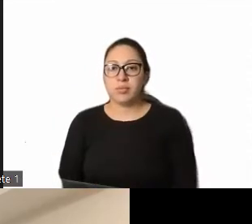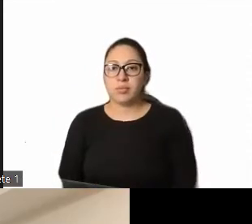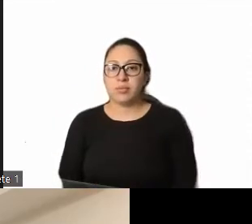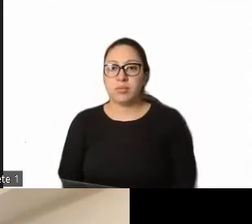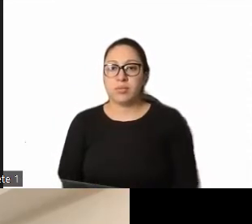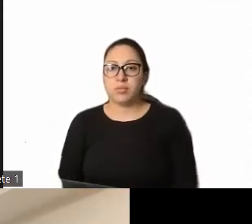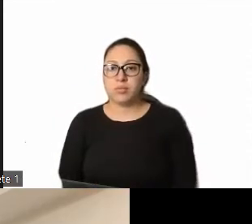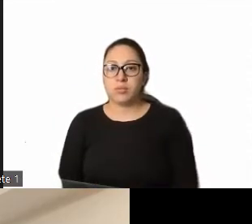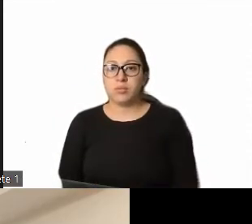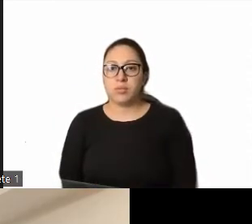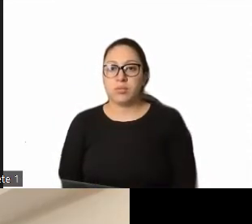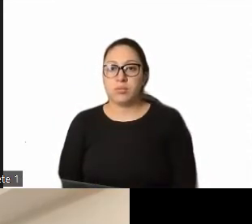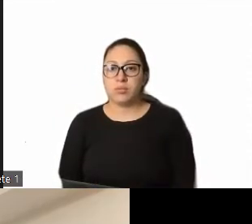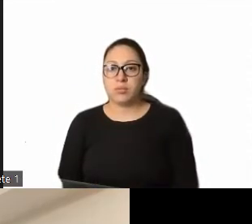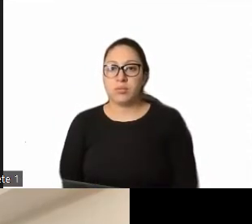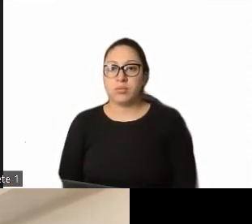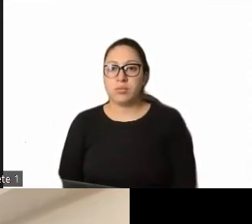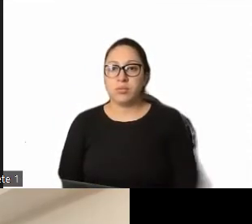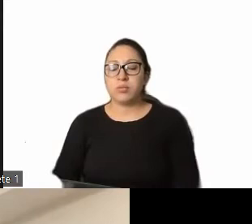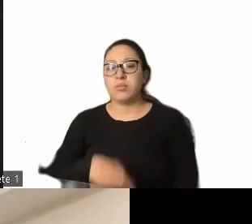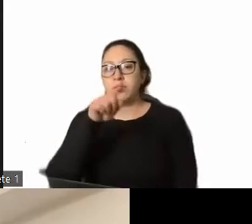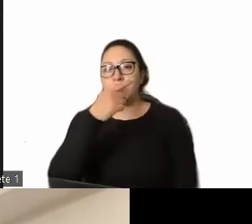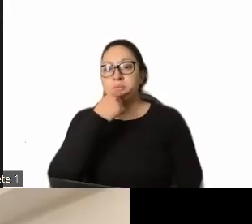Yo, diputada. Adelante, diputado Rubio.